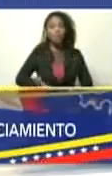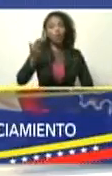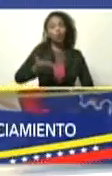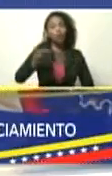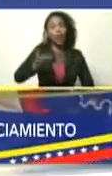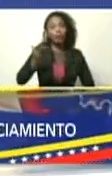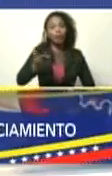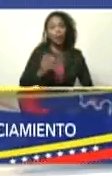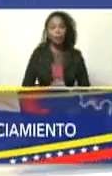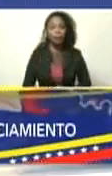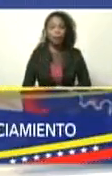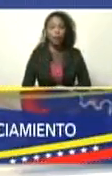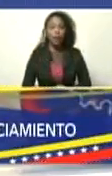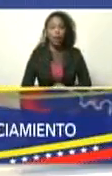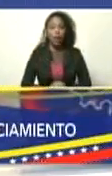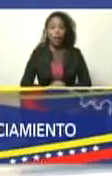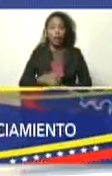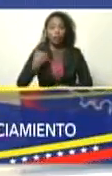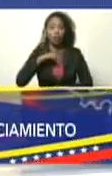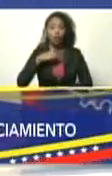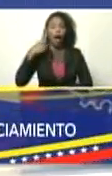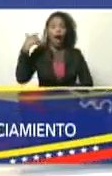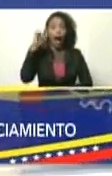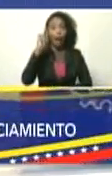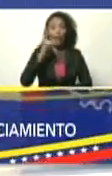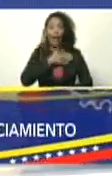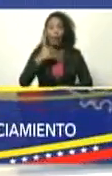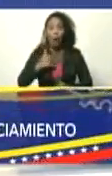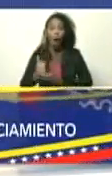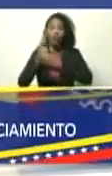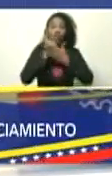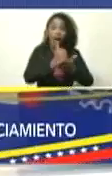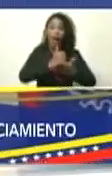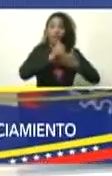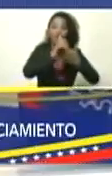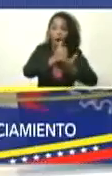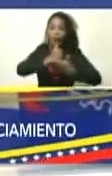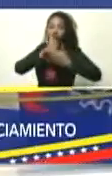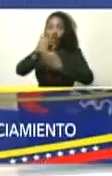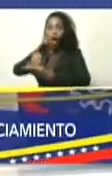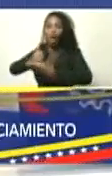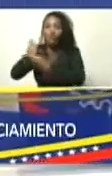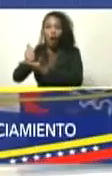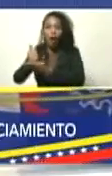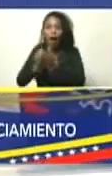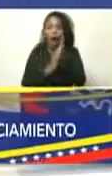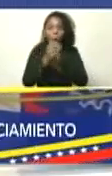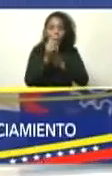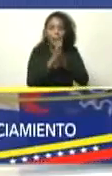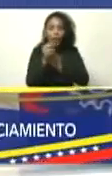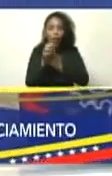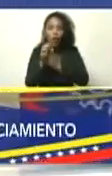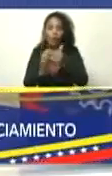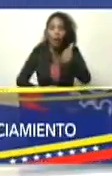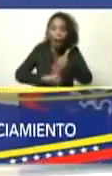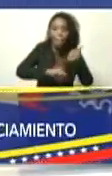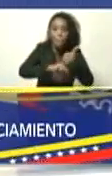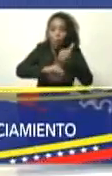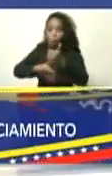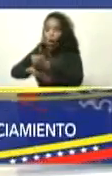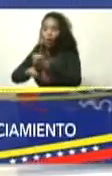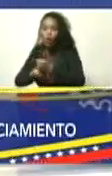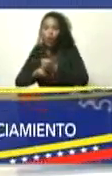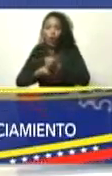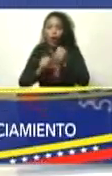donde ponemos el acento y queremos ayudar y ayudar y ayudar es a los emprendedores y emprendedoras